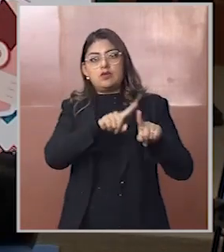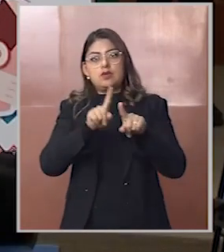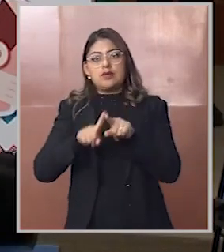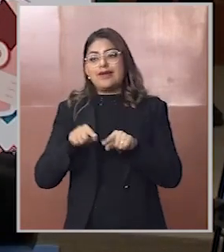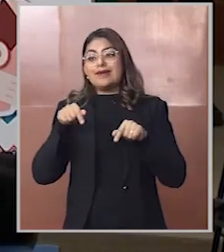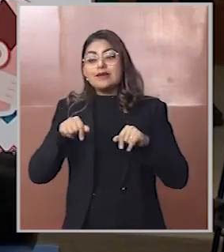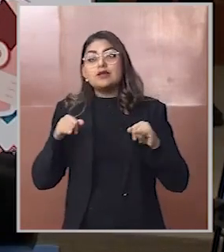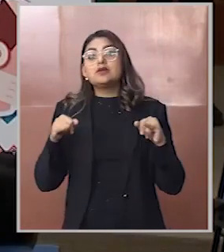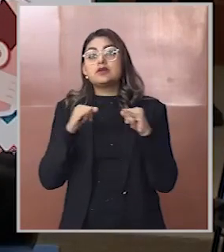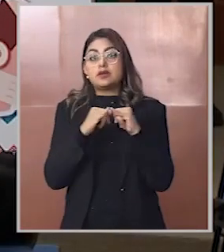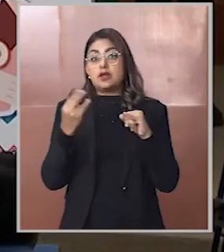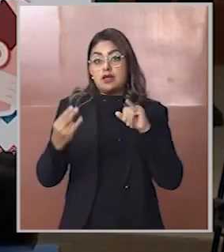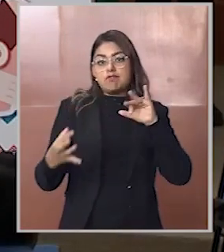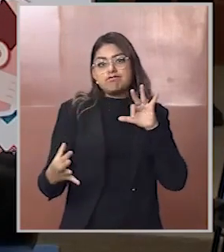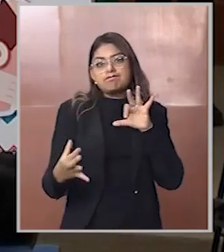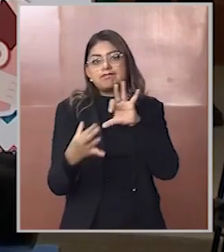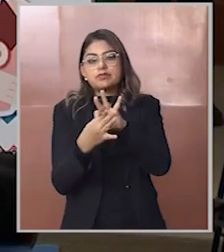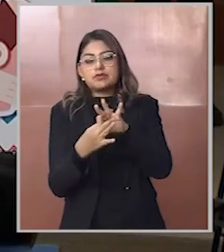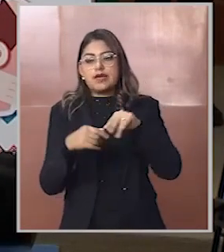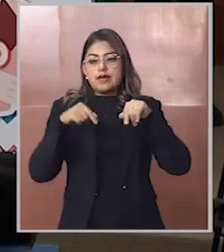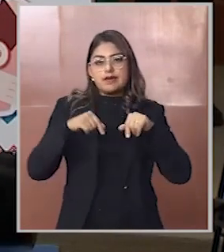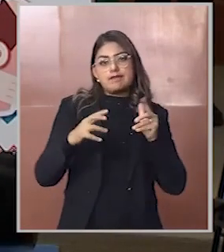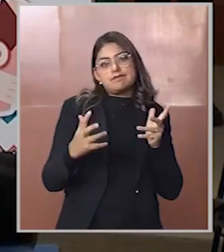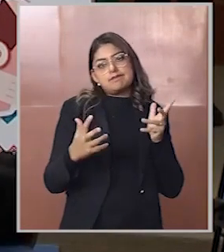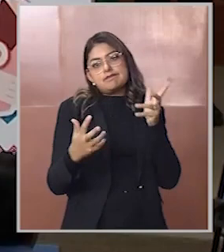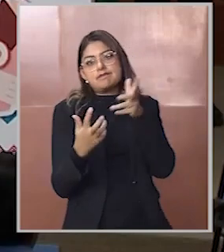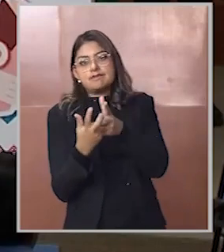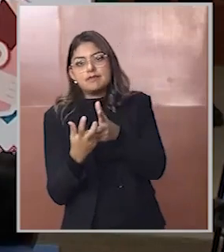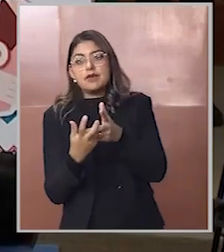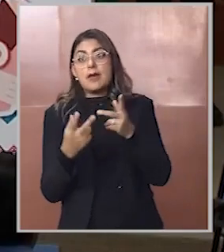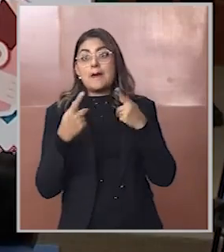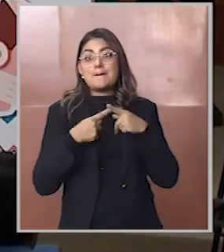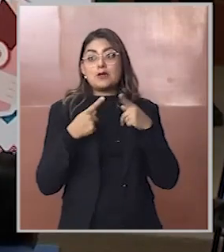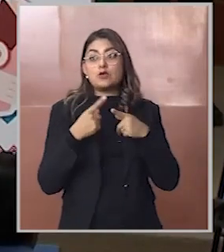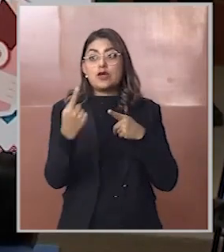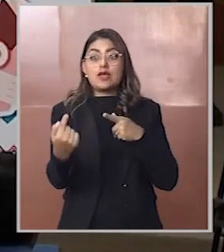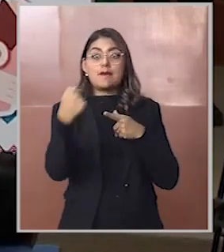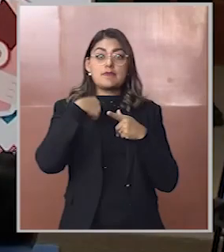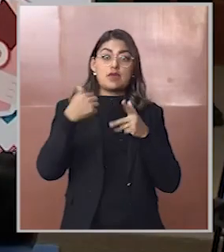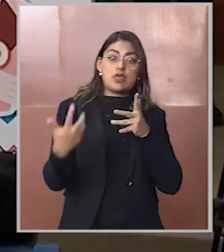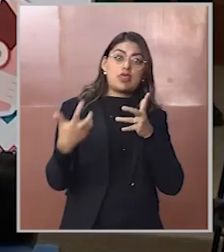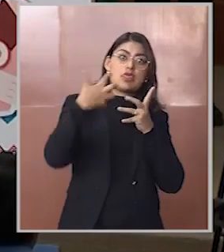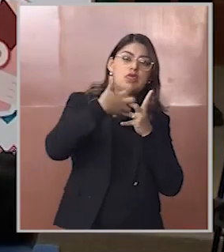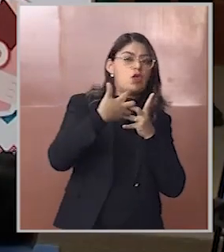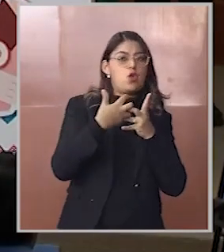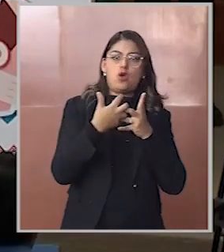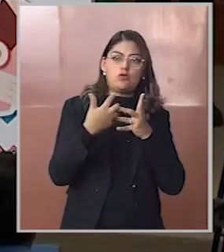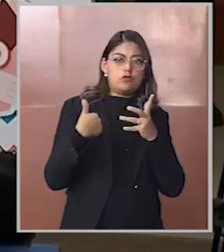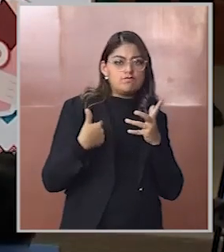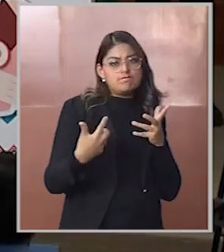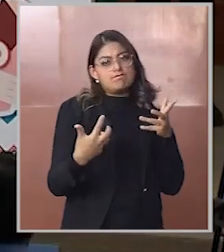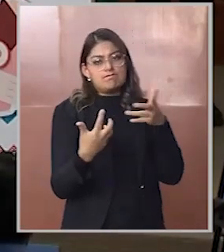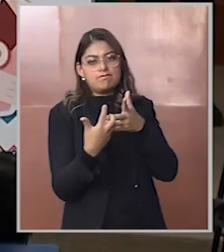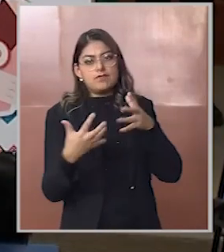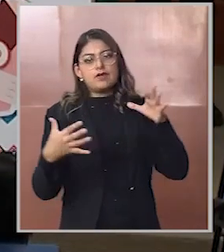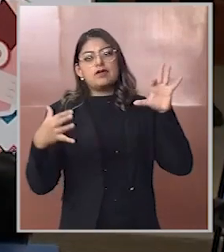se tiene que acercar es la institución que se tiene que adaptar y no las personas que se tienen que ajustar a la institución y Desde esa desde esta óptica la labor de